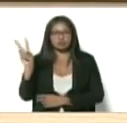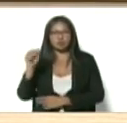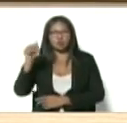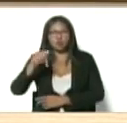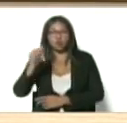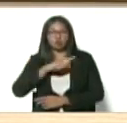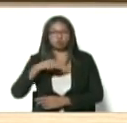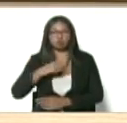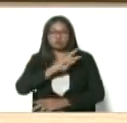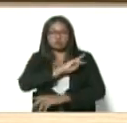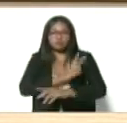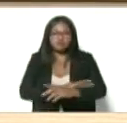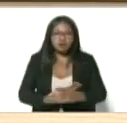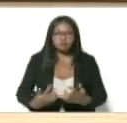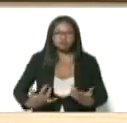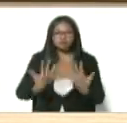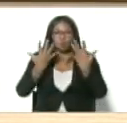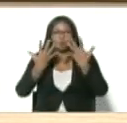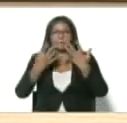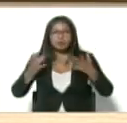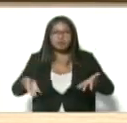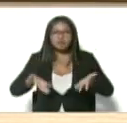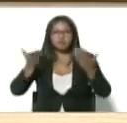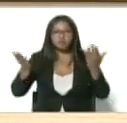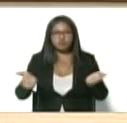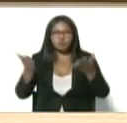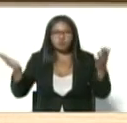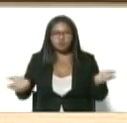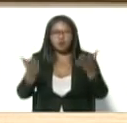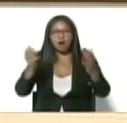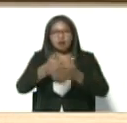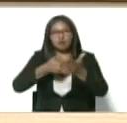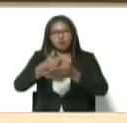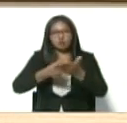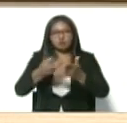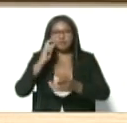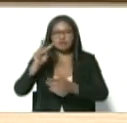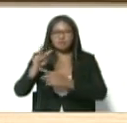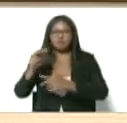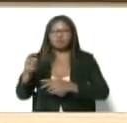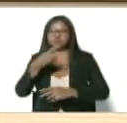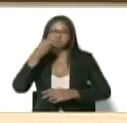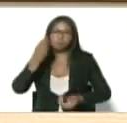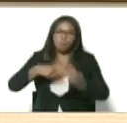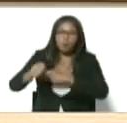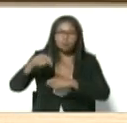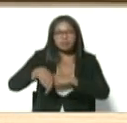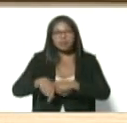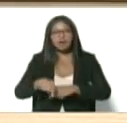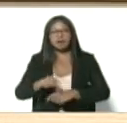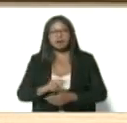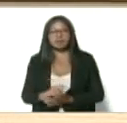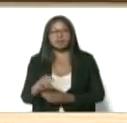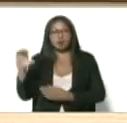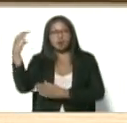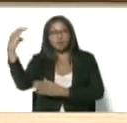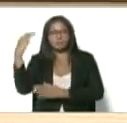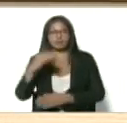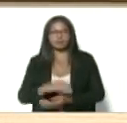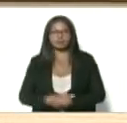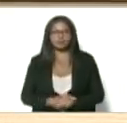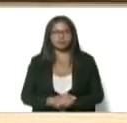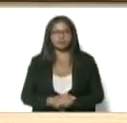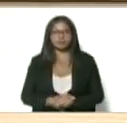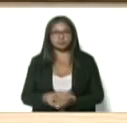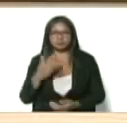nos llena de fuerza para darle un pulso superior a la lucha contra la mafia narcotraficante que gobierna colombia